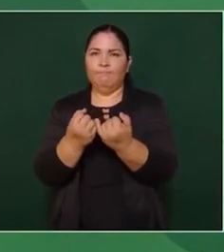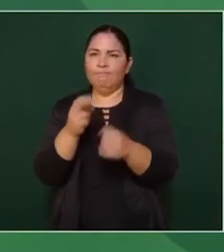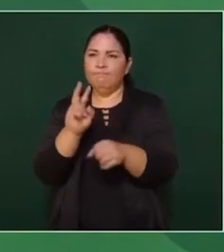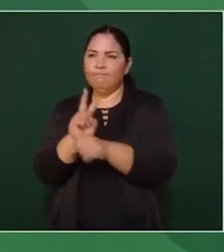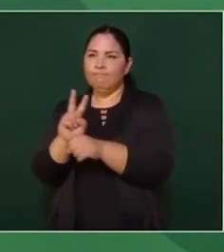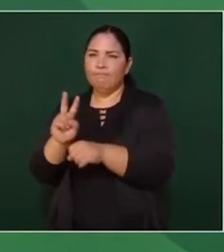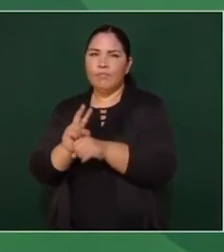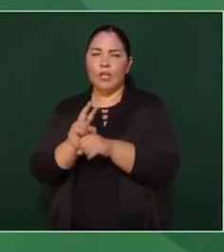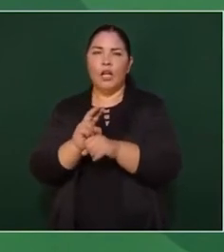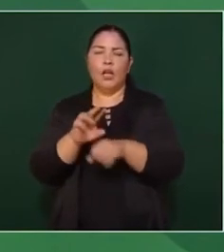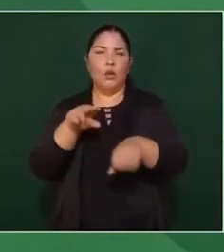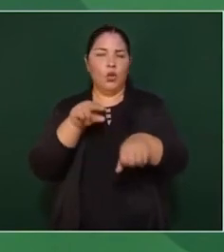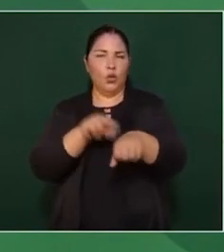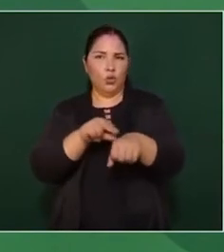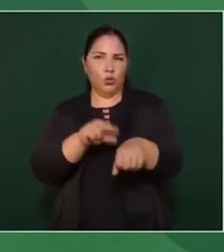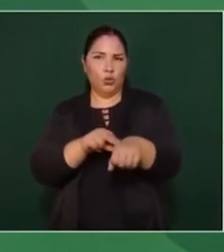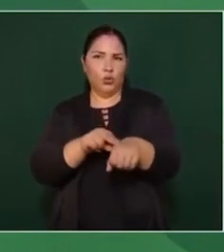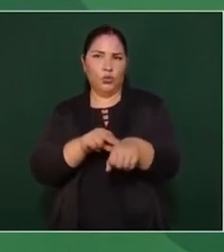caso de los médicos.